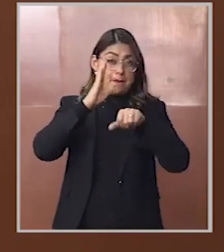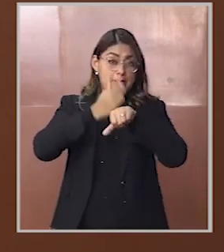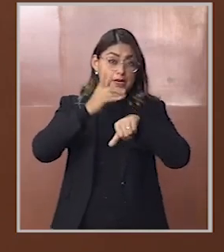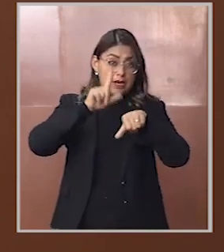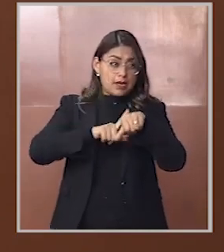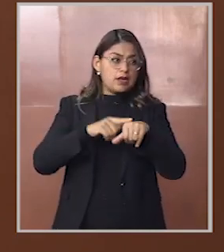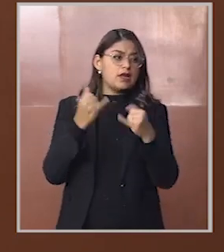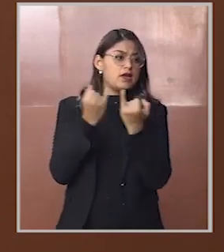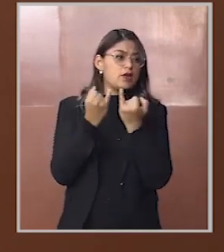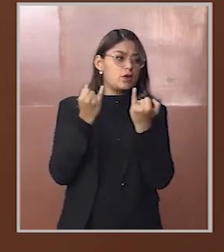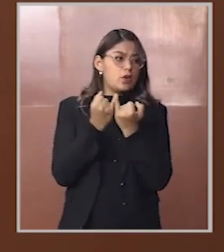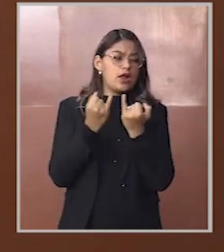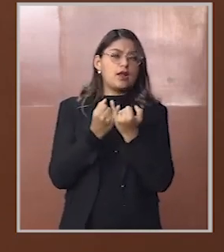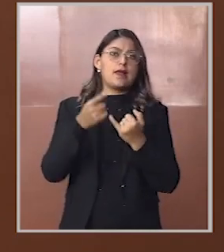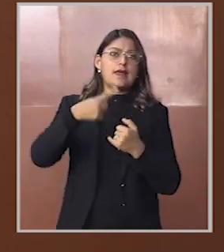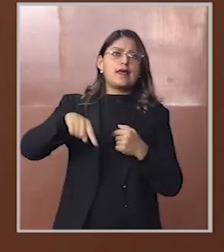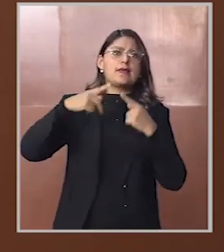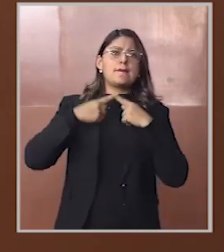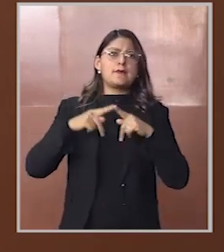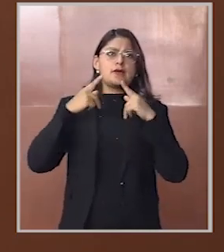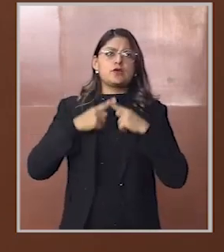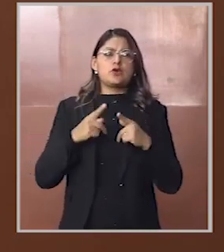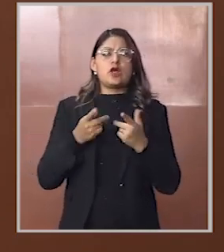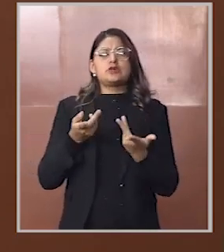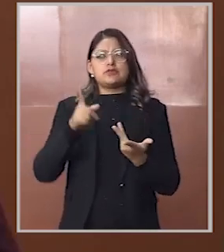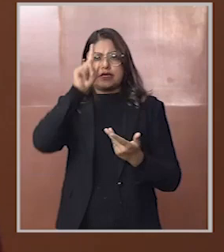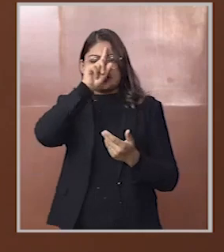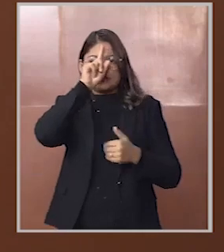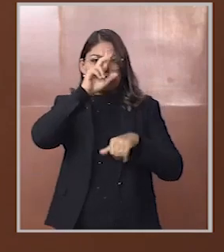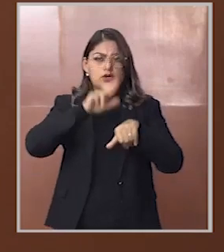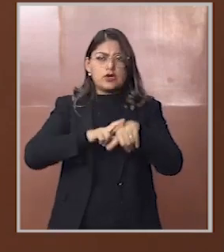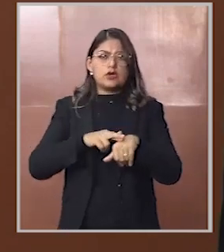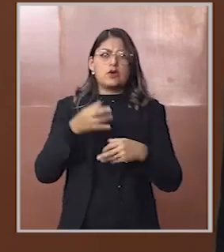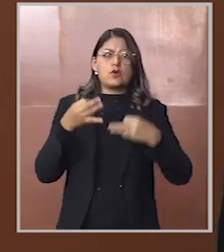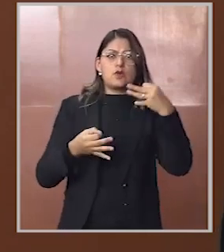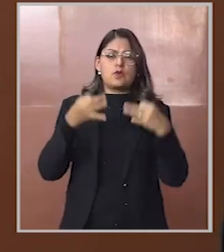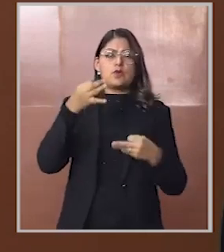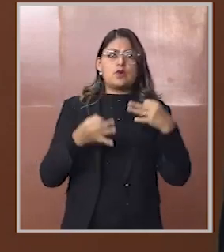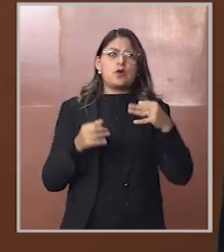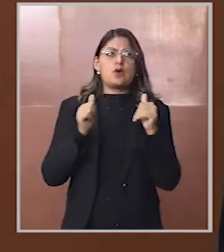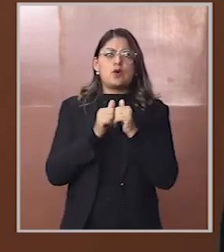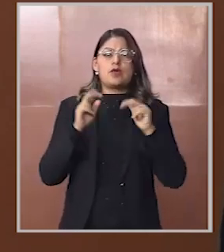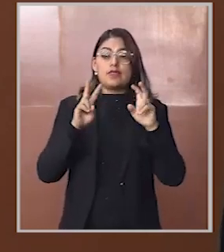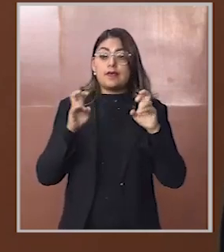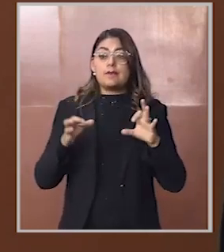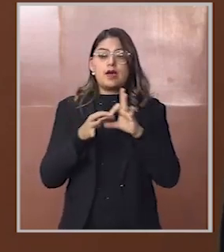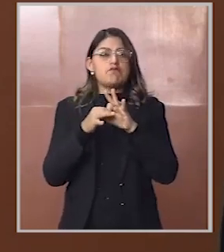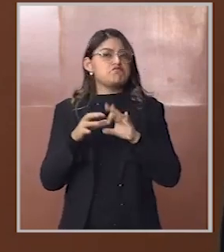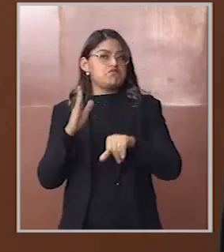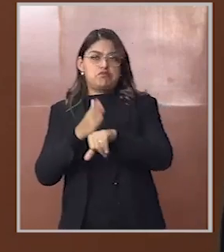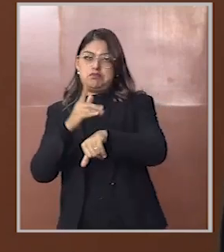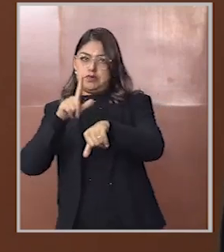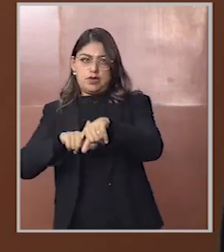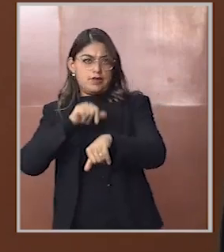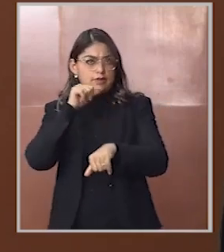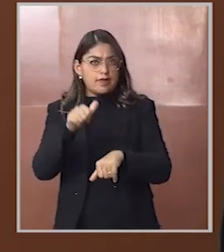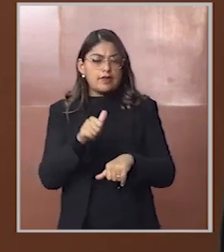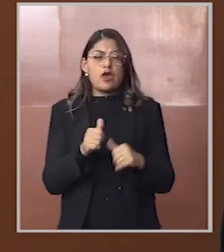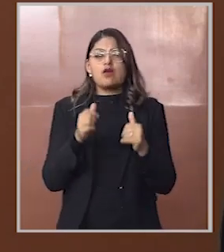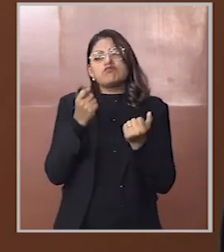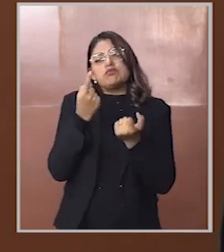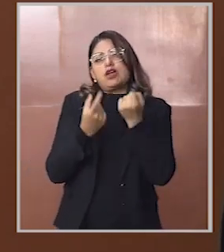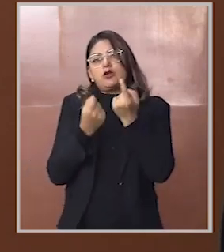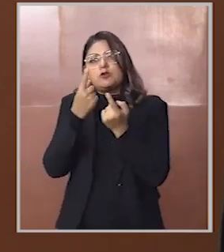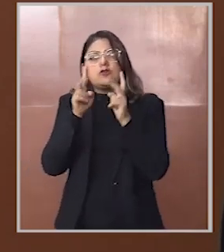penal e igualmente personas asesoras jurídicas en asuntos del orden no penal salvo casos que